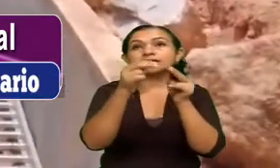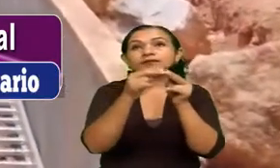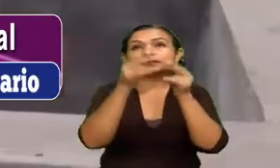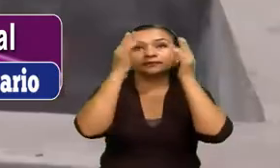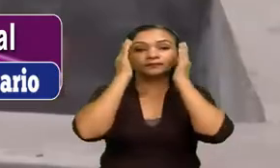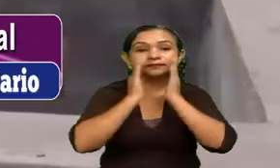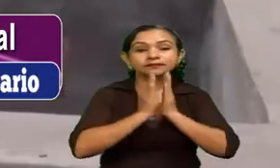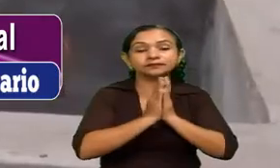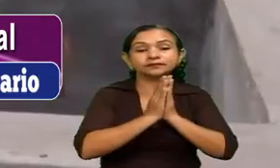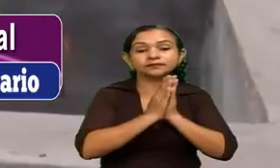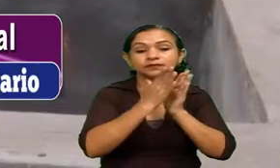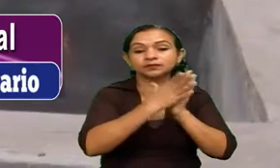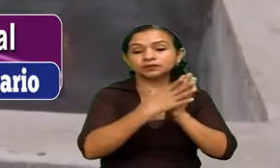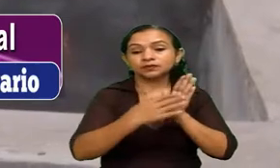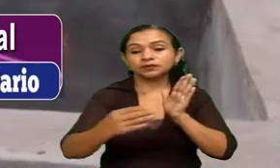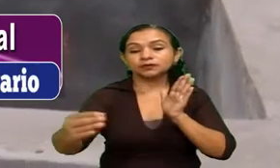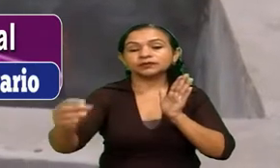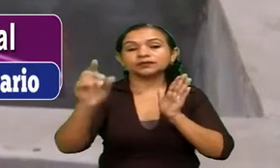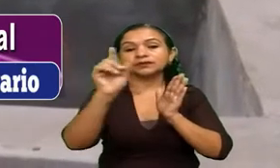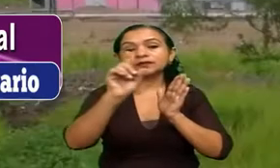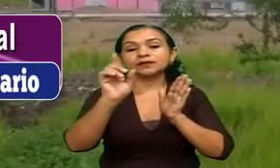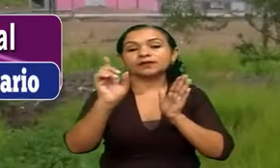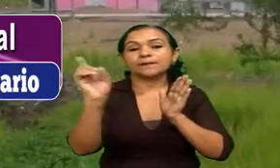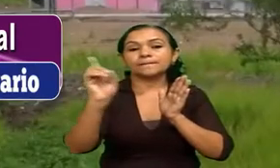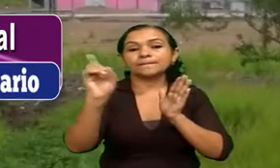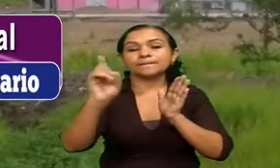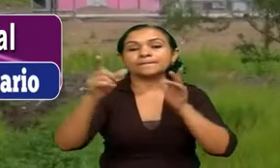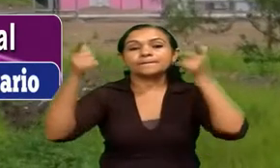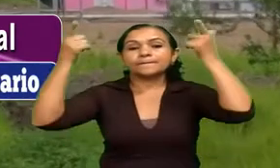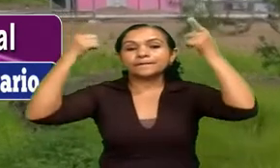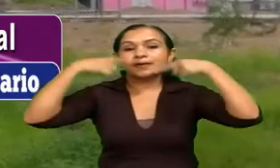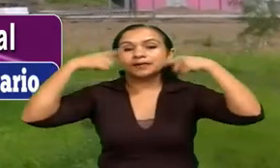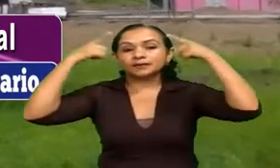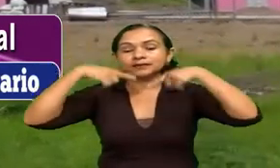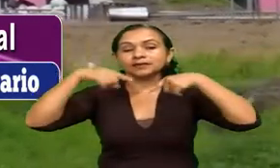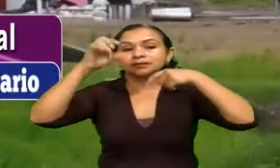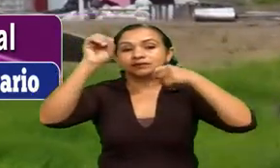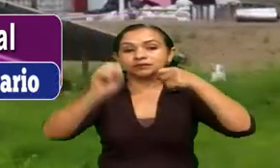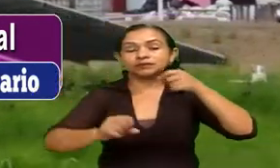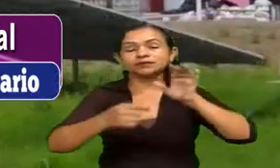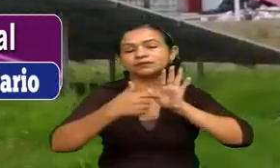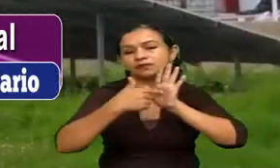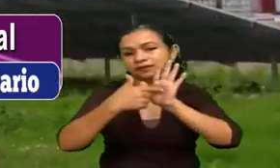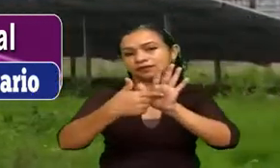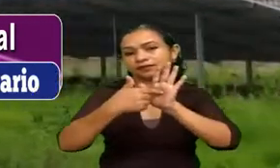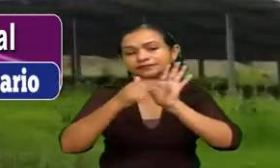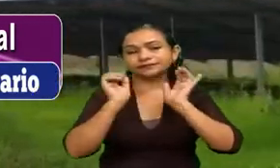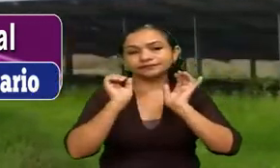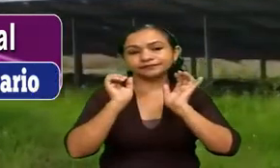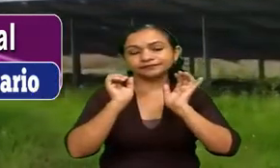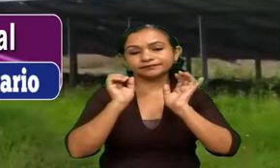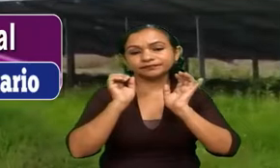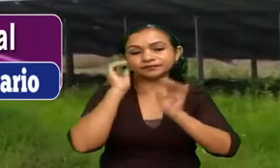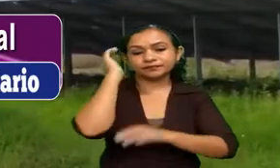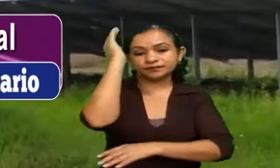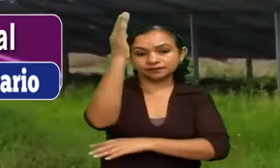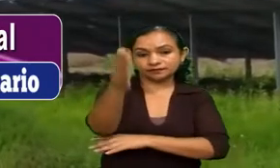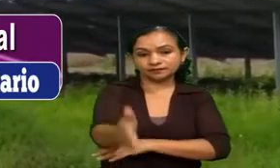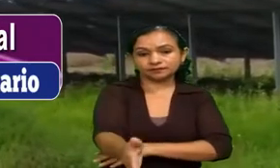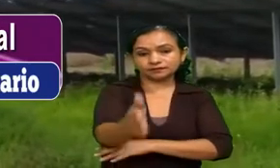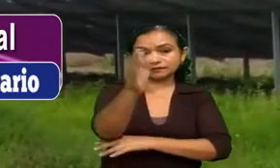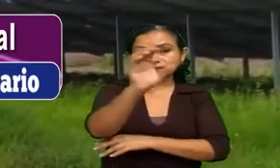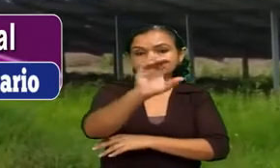a Masaya. Es decir, en la parte sur, para poner como un ejemplo, por favor, desde la frontera con Costa